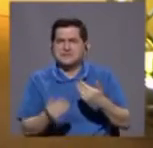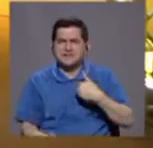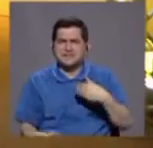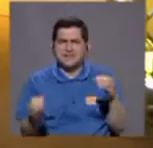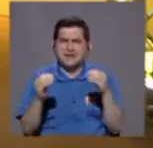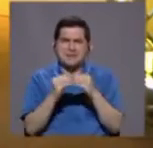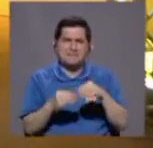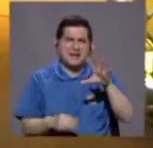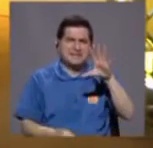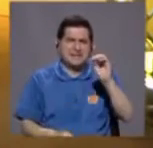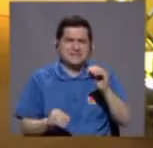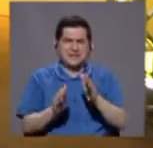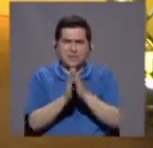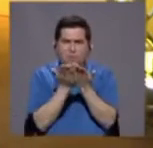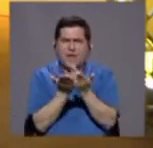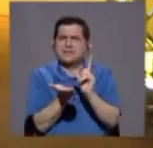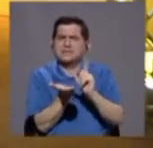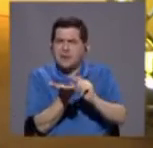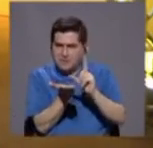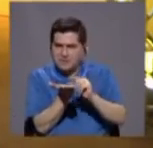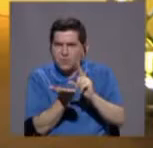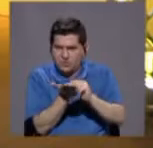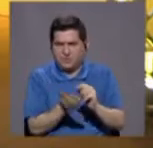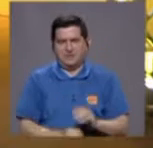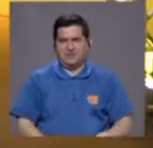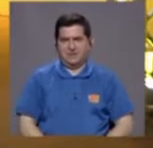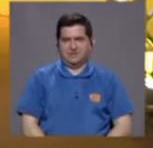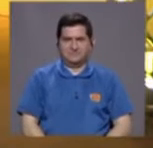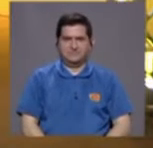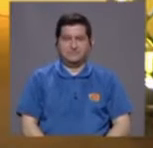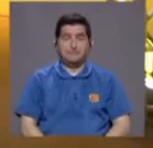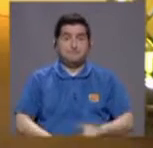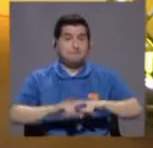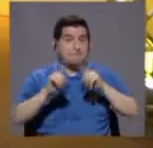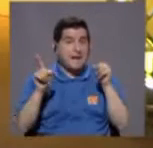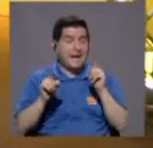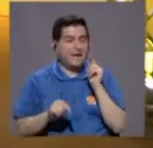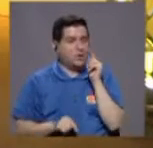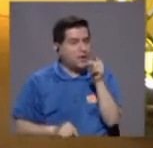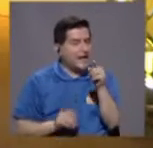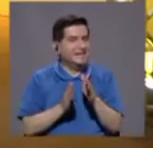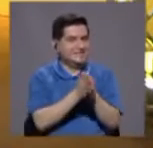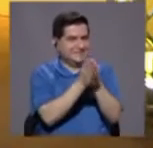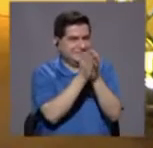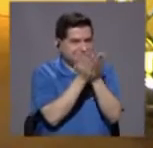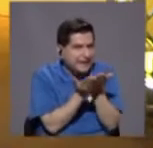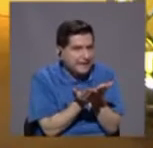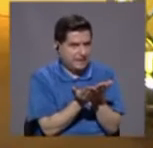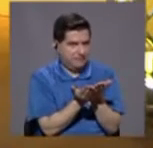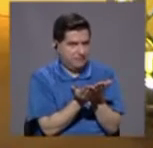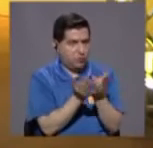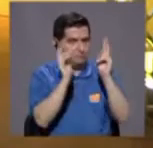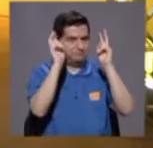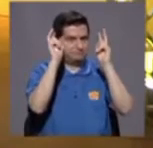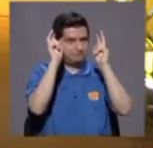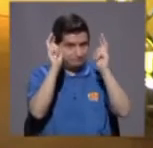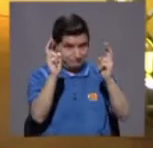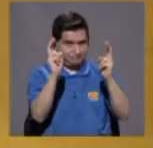más de 50 libros publicados, de manera que, pero este es un tema